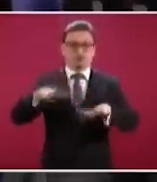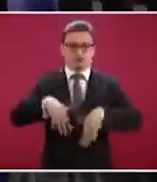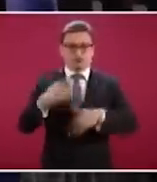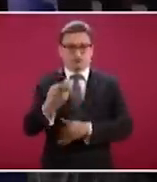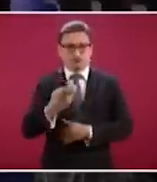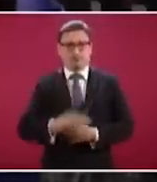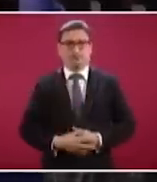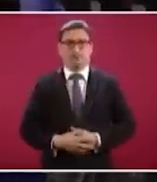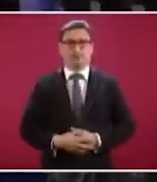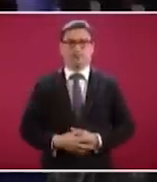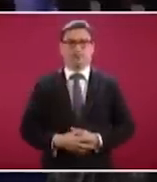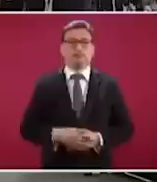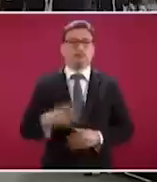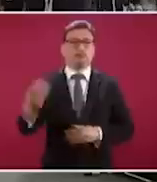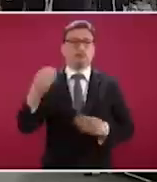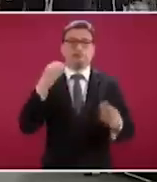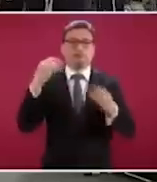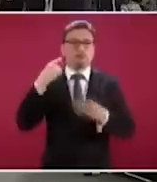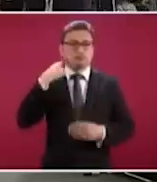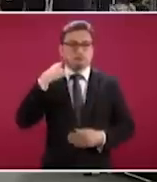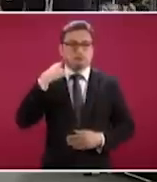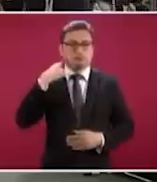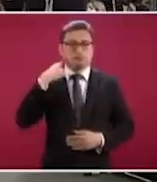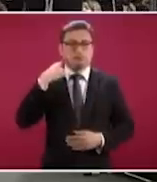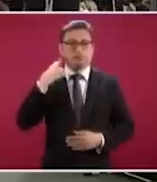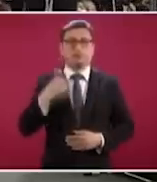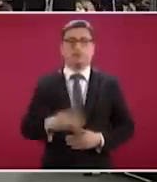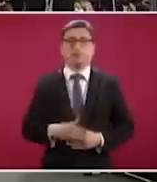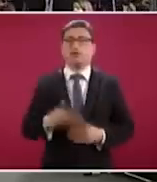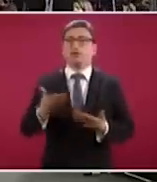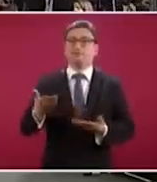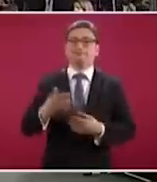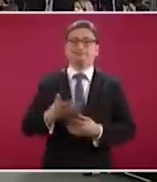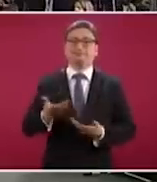¿Habrá más invitados especiales? Bueno,